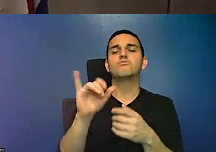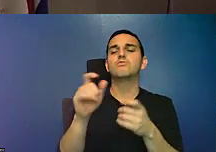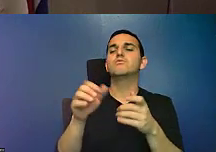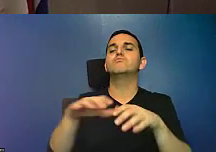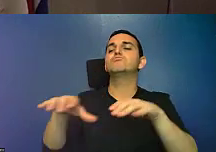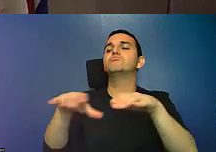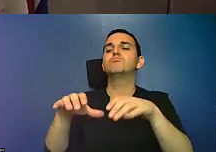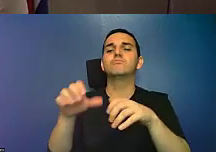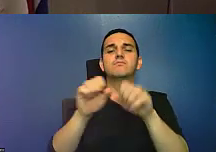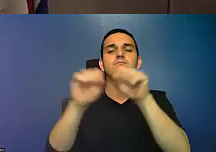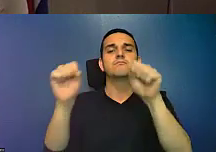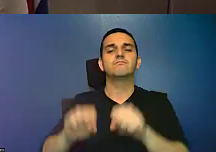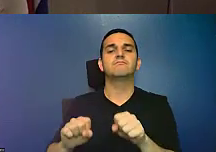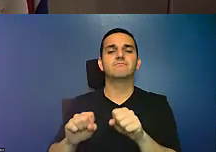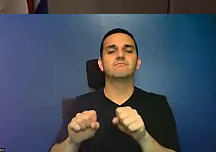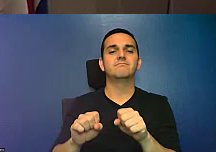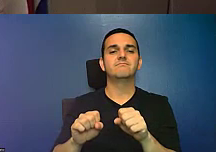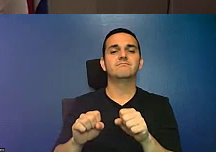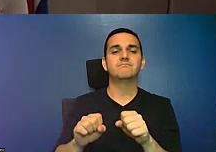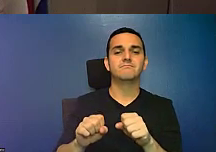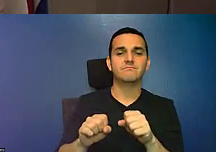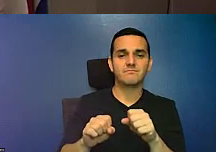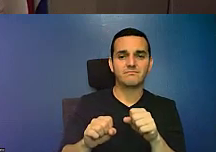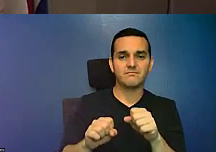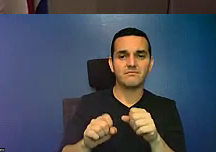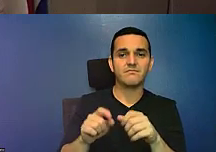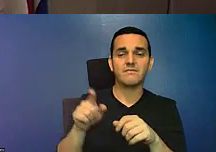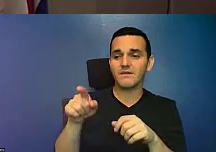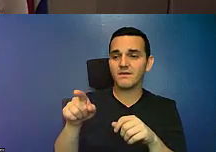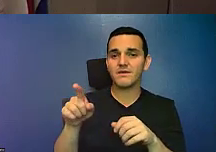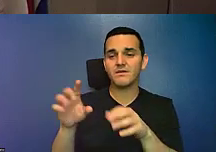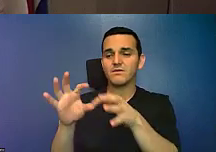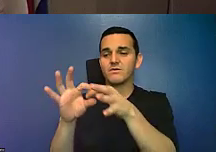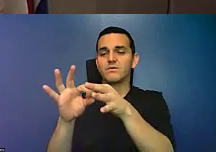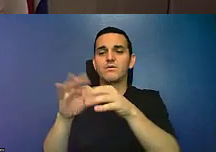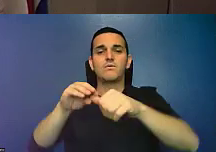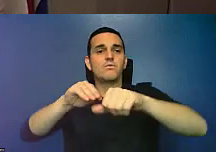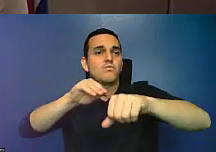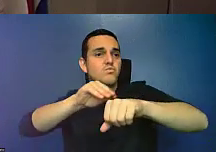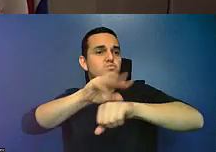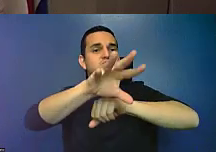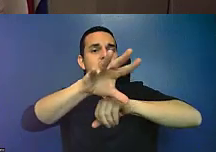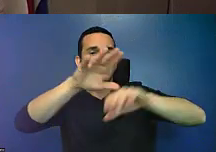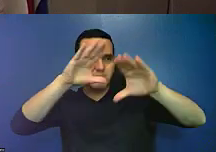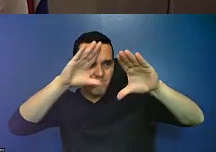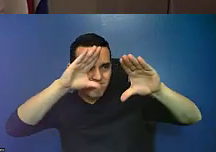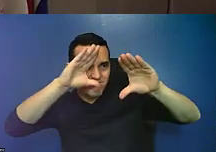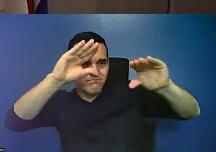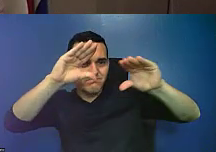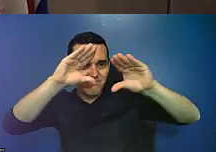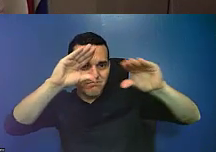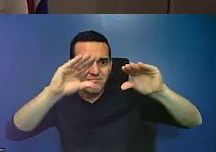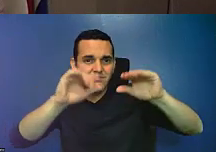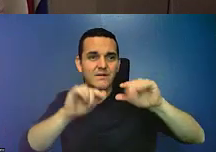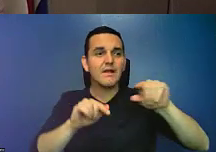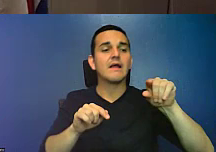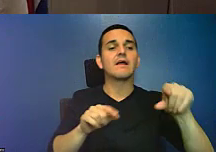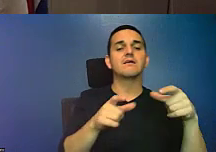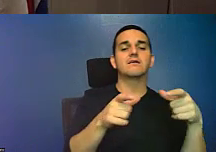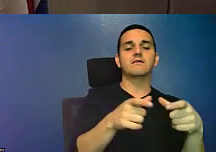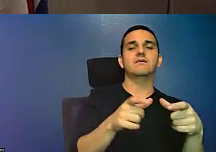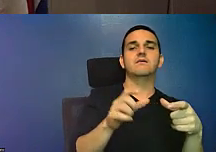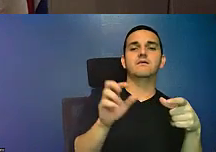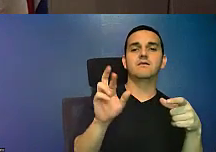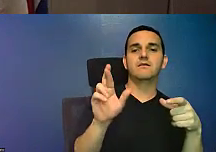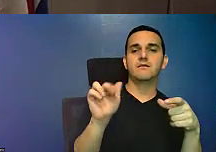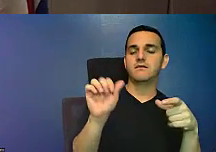Ahora, este nodo envía información, comunica por parte del puerto 6 con Raspberry. El Raspberry nos permite toda